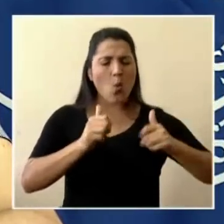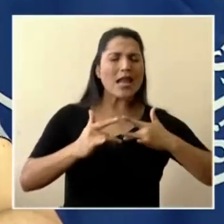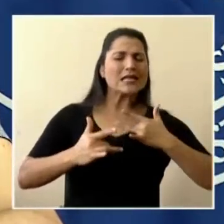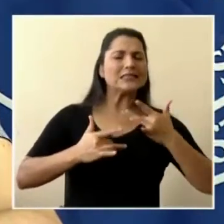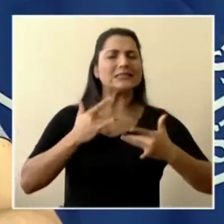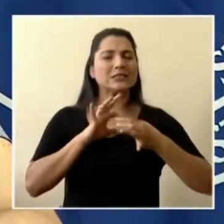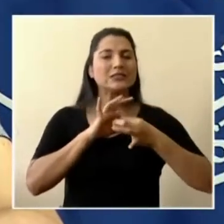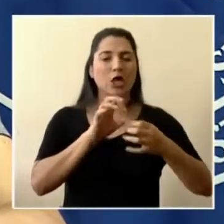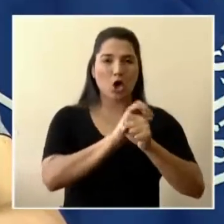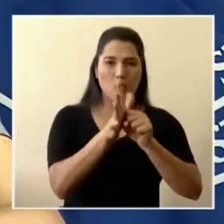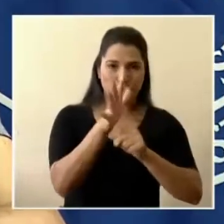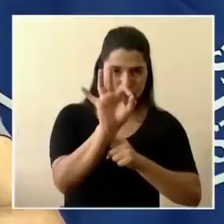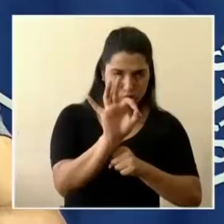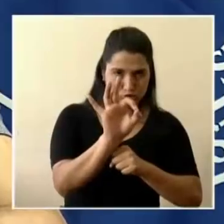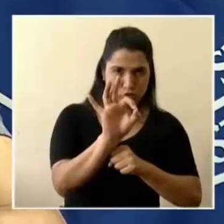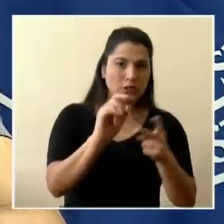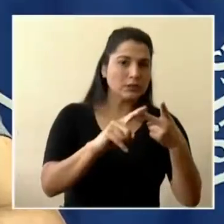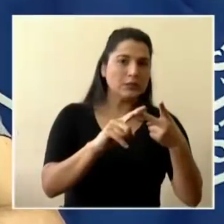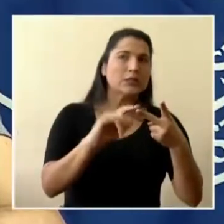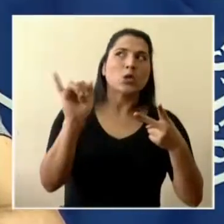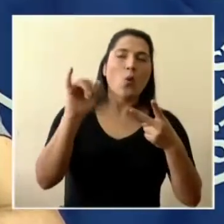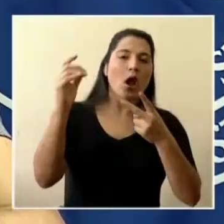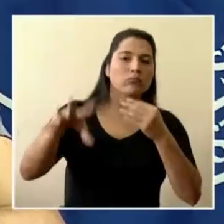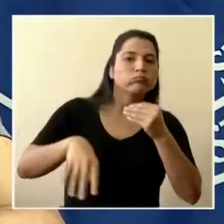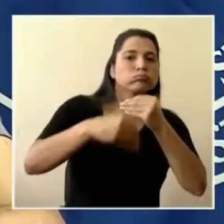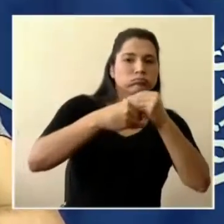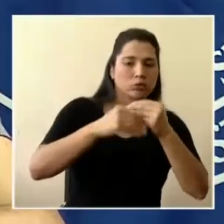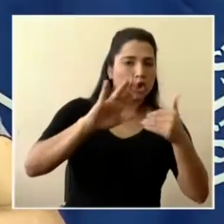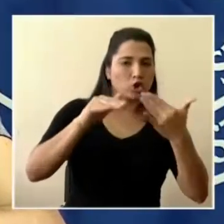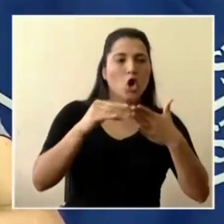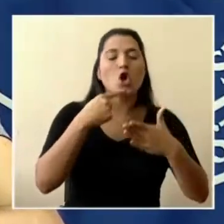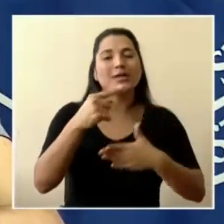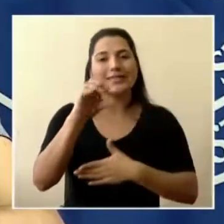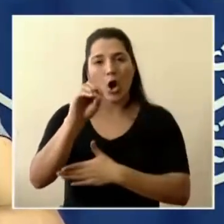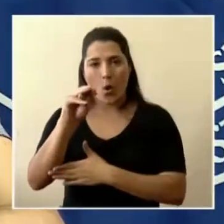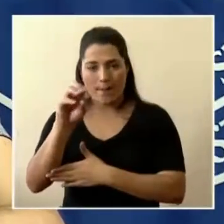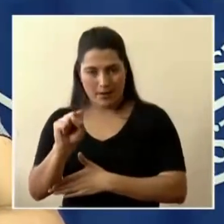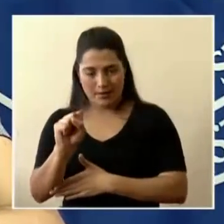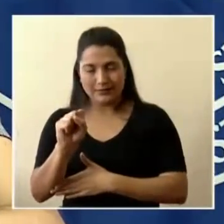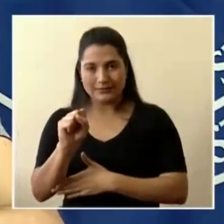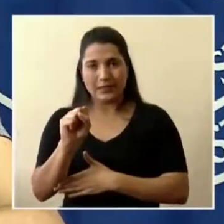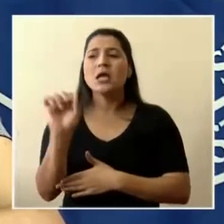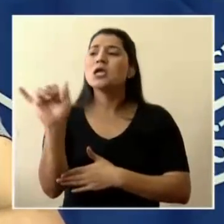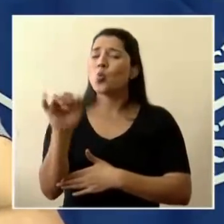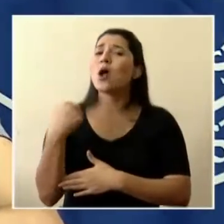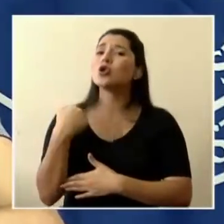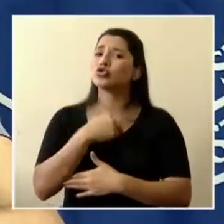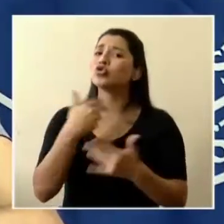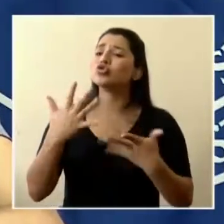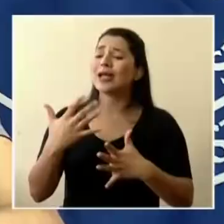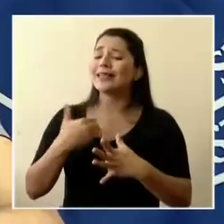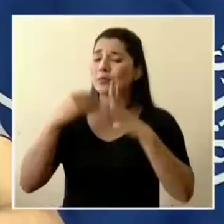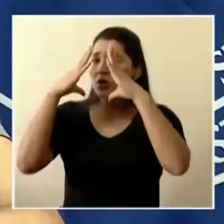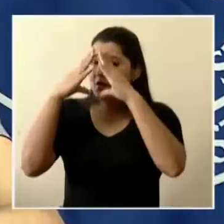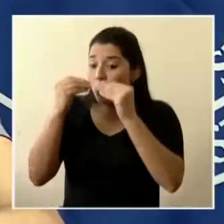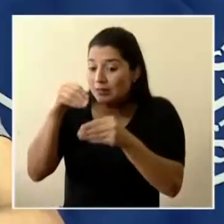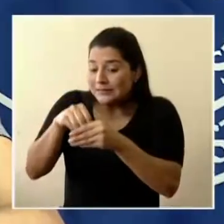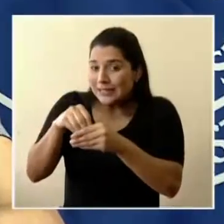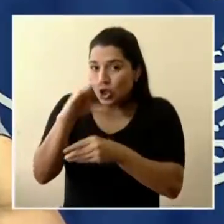especialistas a nivel internacional, pero ya tenemos suficiente información interna que nos ha permitido también ir tomando algunas decisiones, y que les aseguro